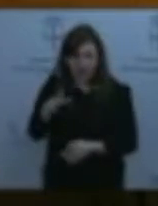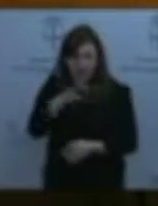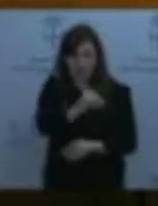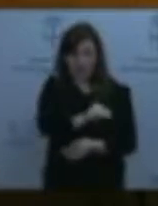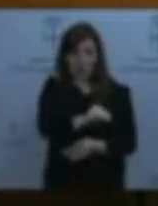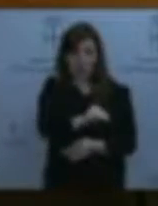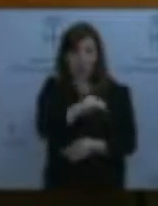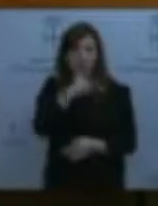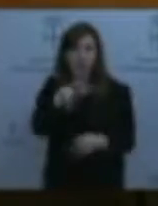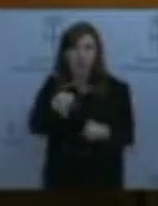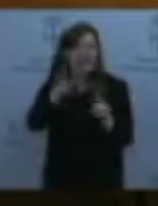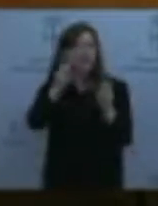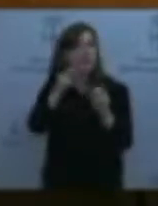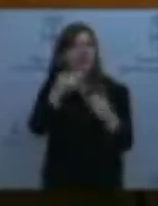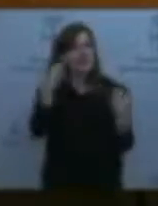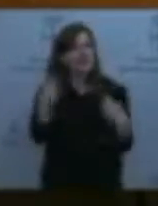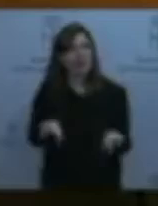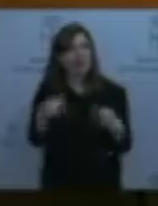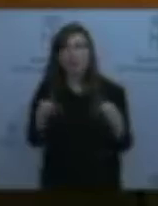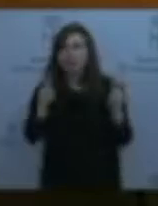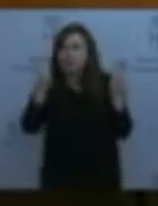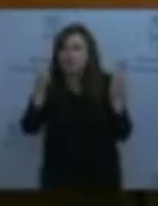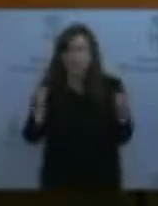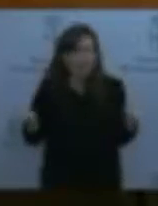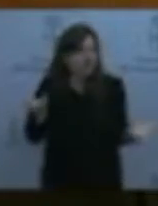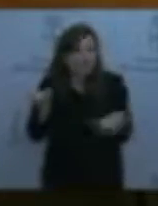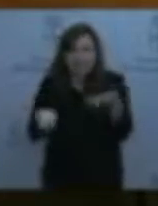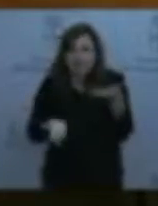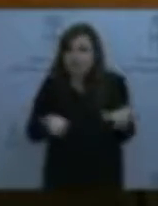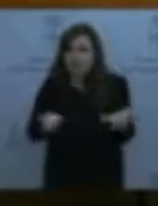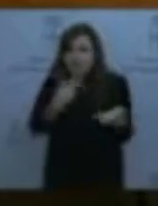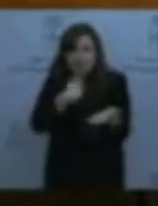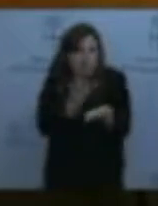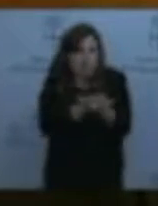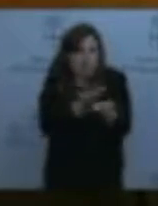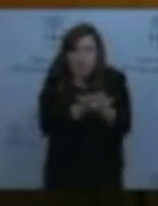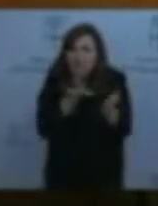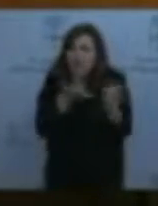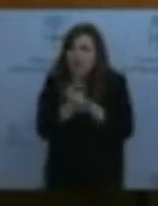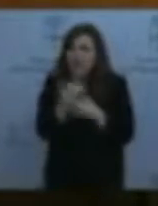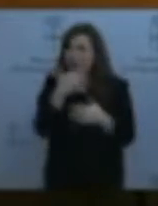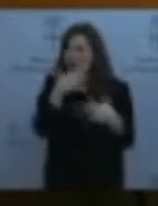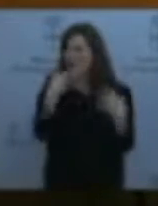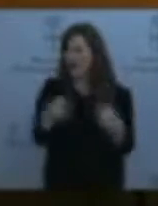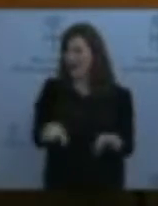esta, ¿no? Con un asunto de esta entidad, estamos pidiendo algo, como digo, bien fácil,